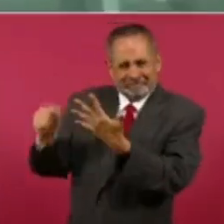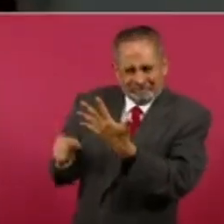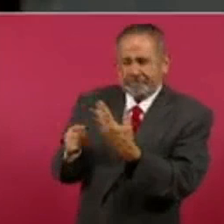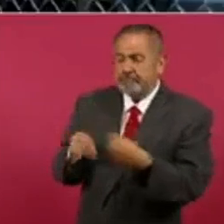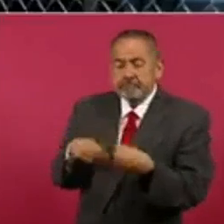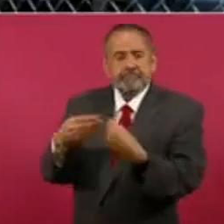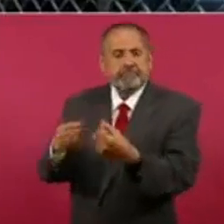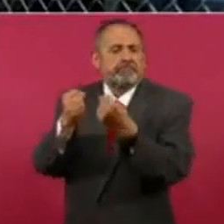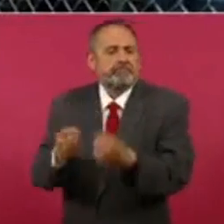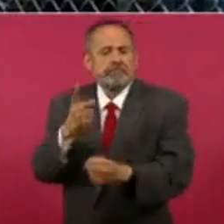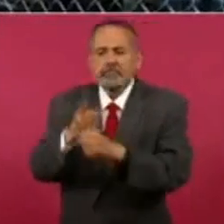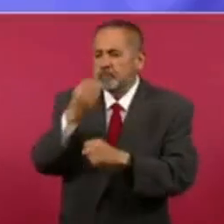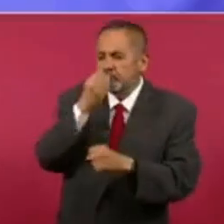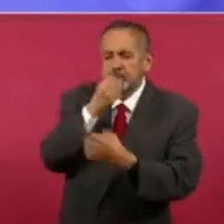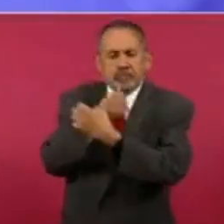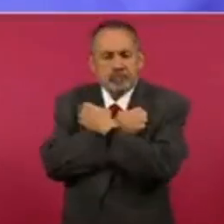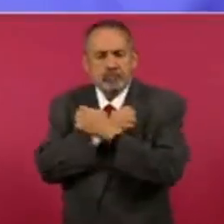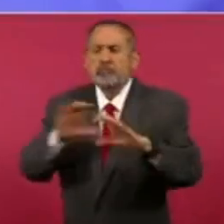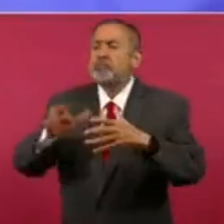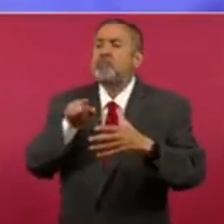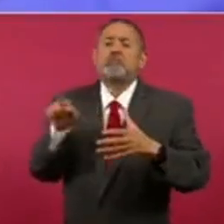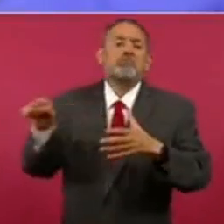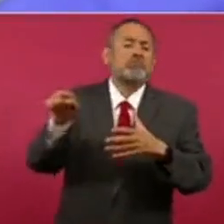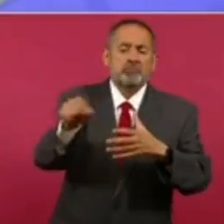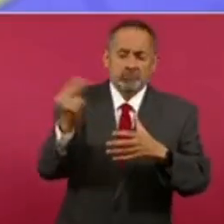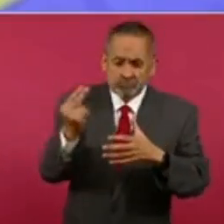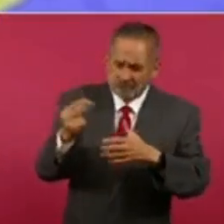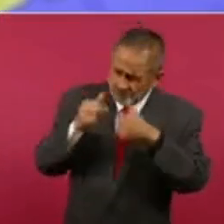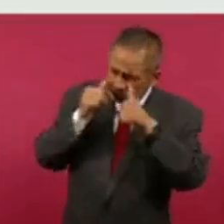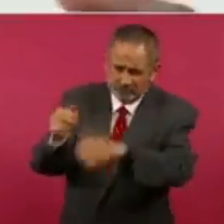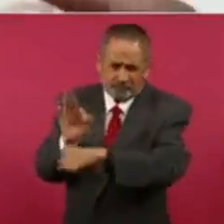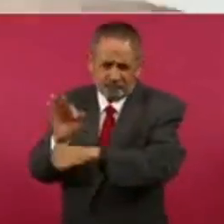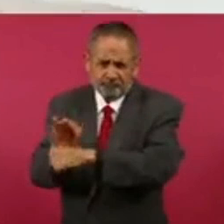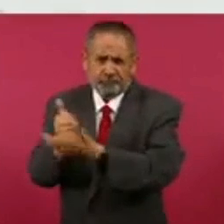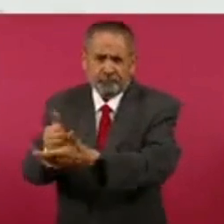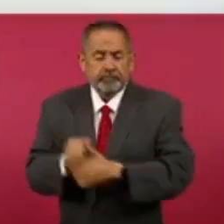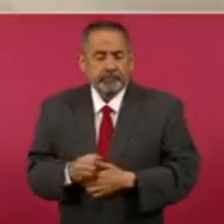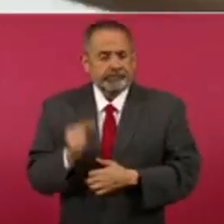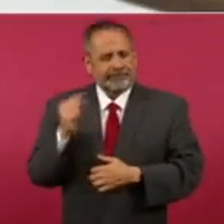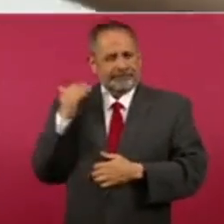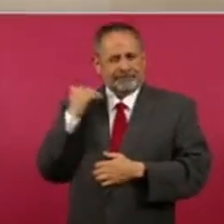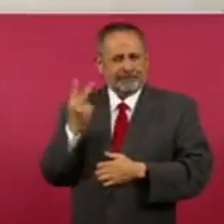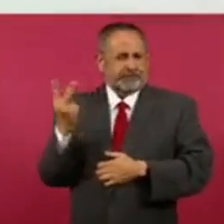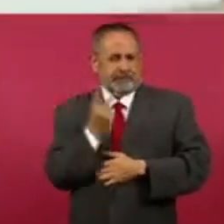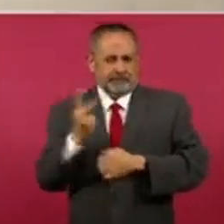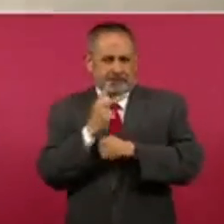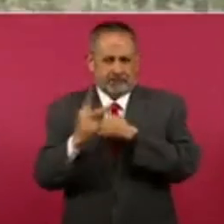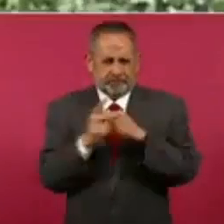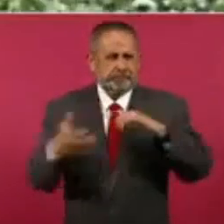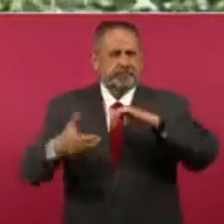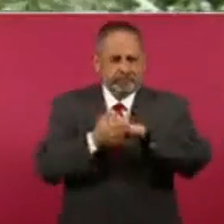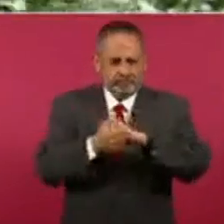salud y seguridad alimentaria en las comunidades más necesitadas de México. En las últimas décadas, ambas naciones han implementado los siguientes mecanismos